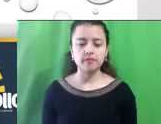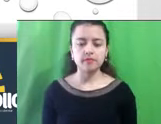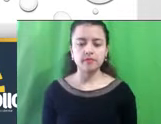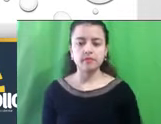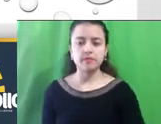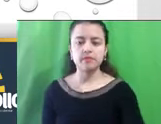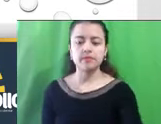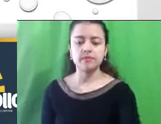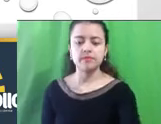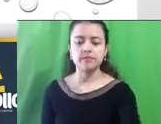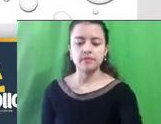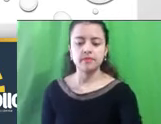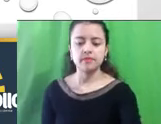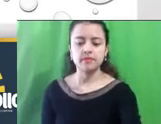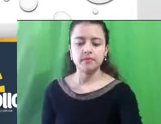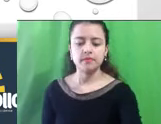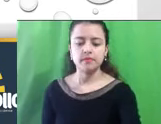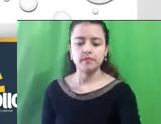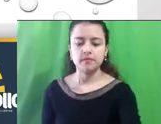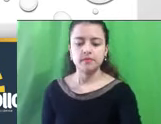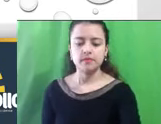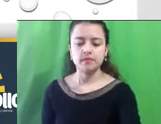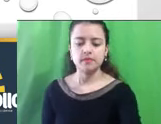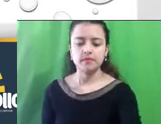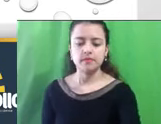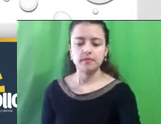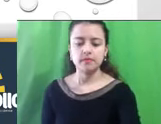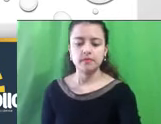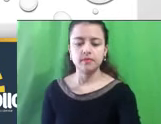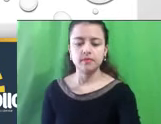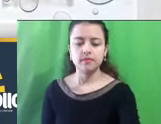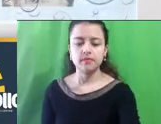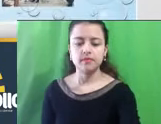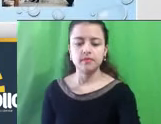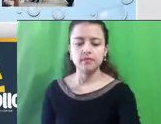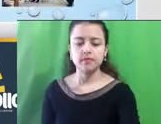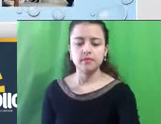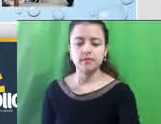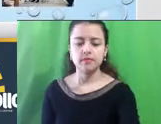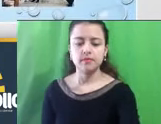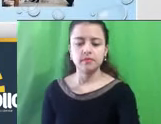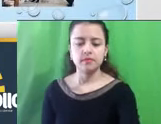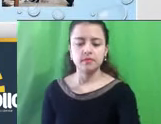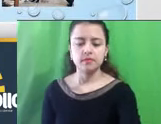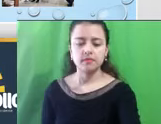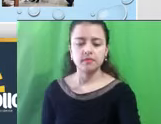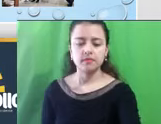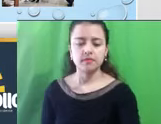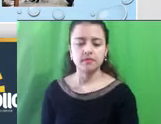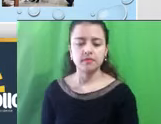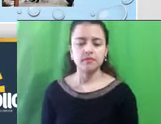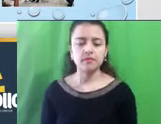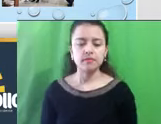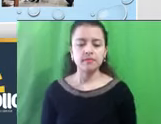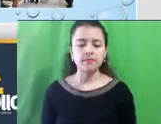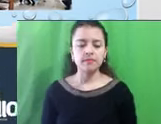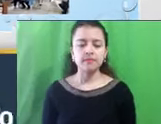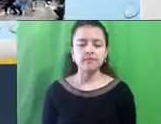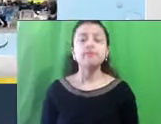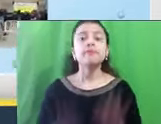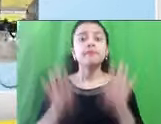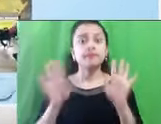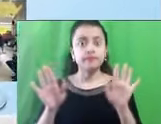Bueno, les sigo contando otra obra importante que se llevó desde la gestión administrativa de la empresa Aguas de parte de la Secretaría General. Fue la adecuación del